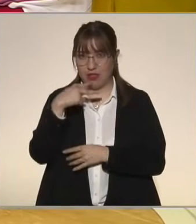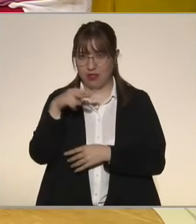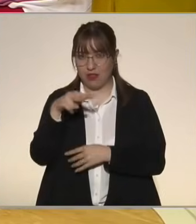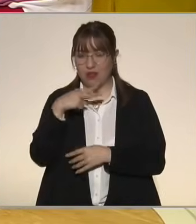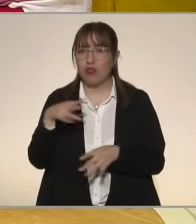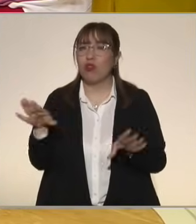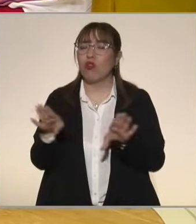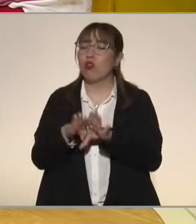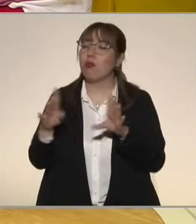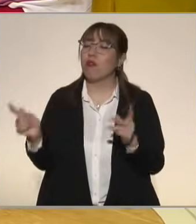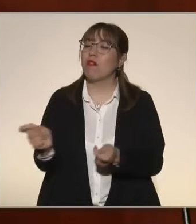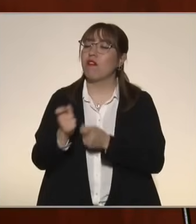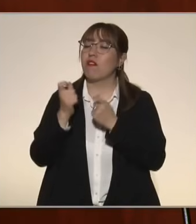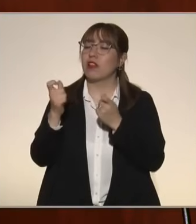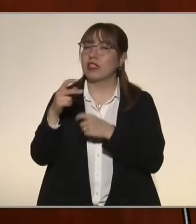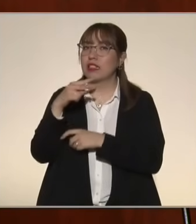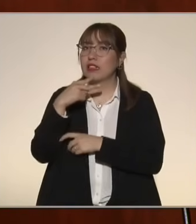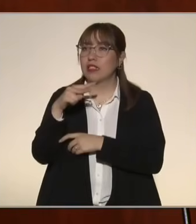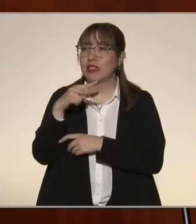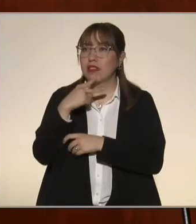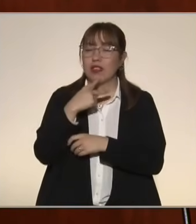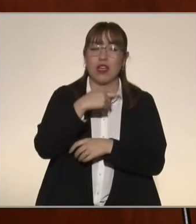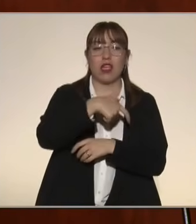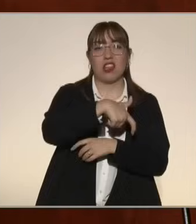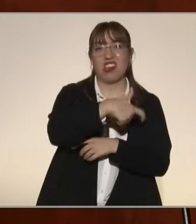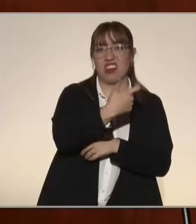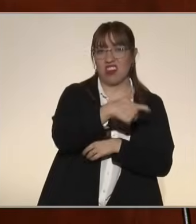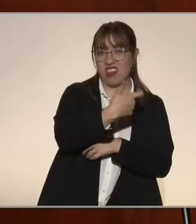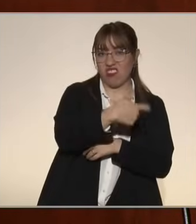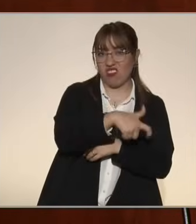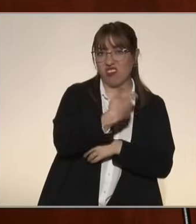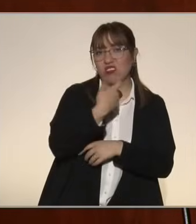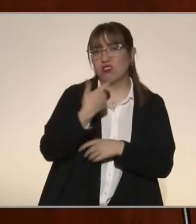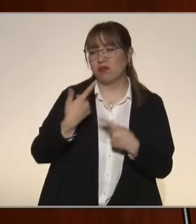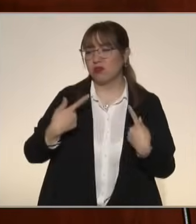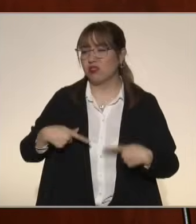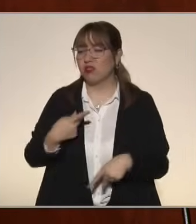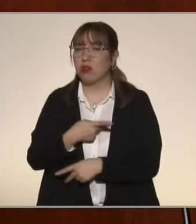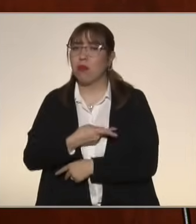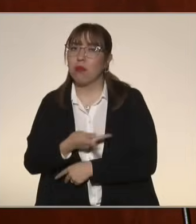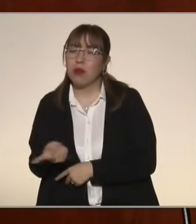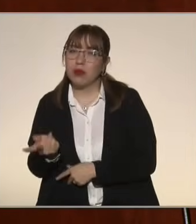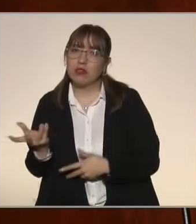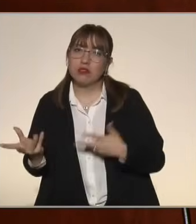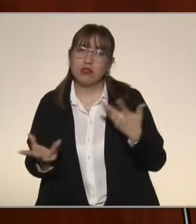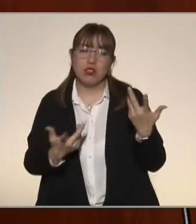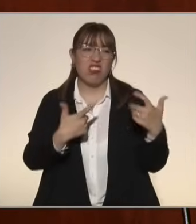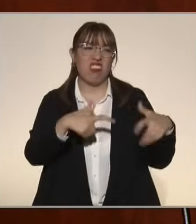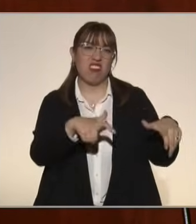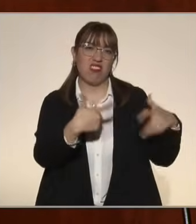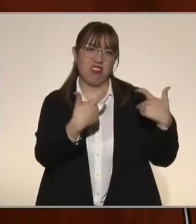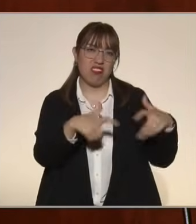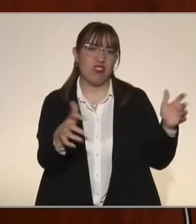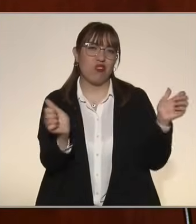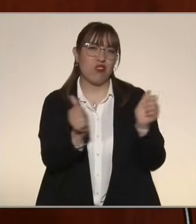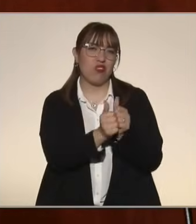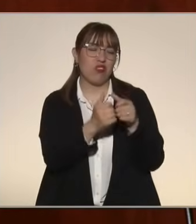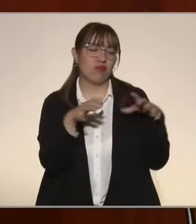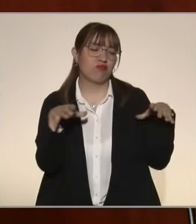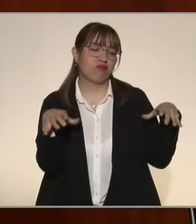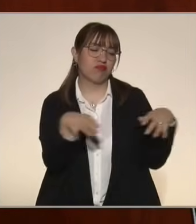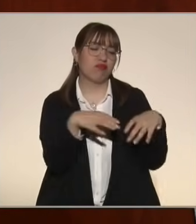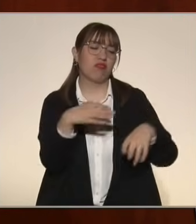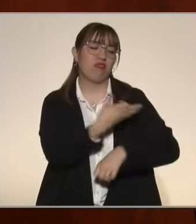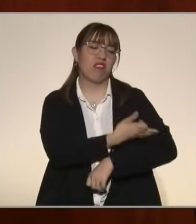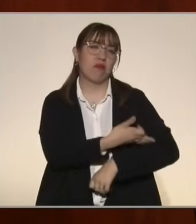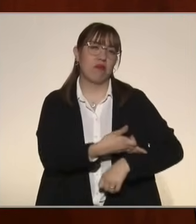festejar la Navidad, sobre todo entre ricos y pobres, ¿no? Y era como los ricos era con la familia religiosamente y los